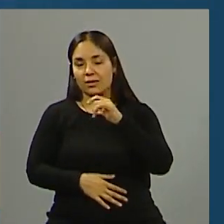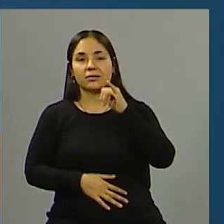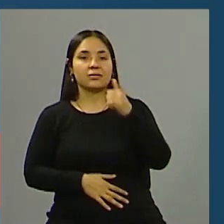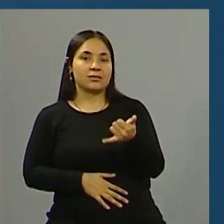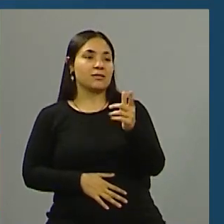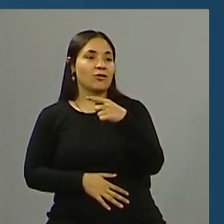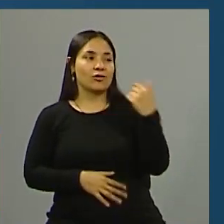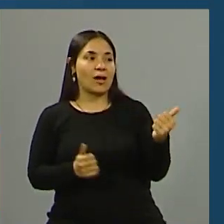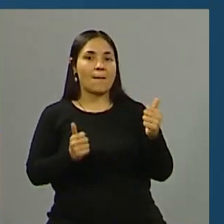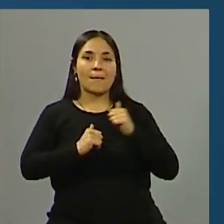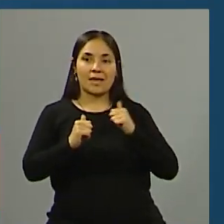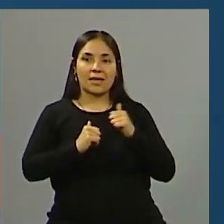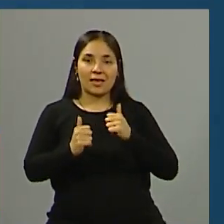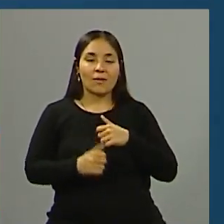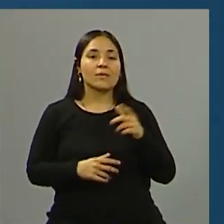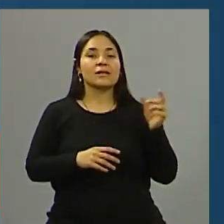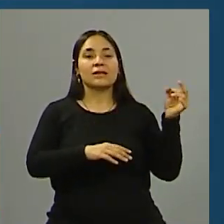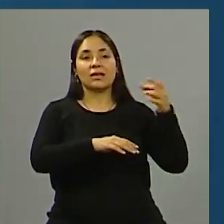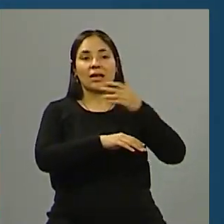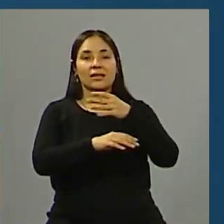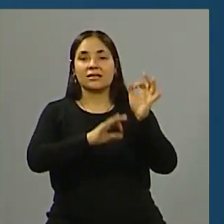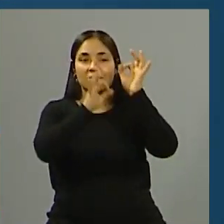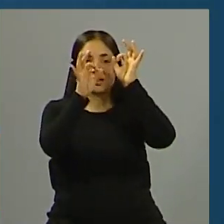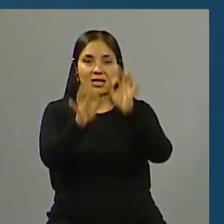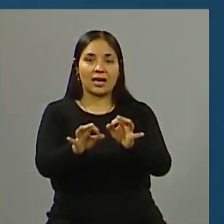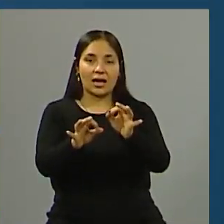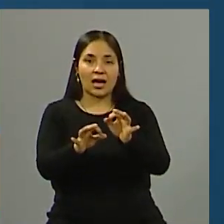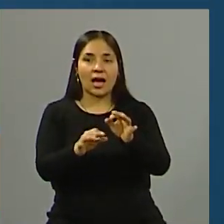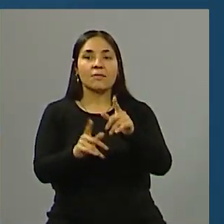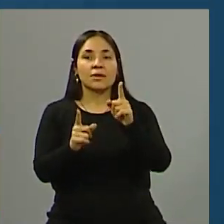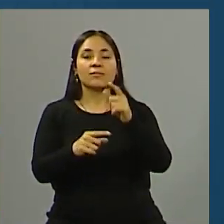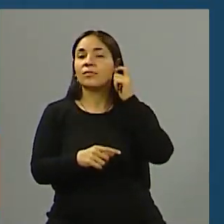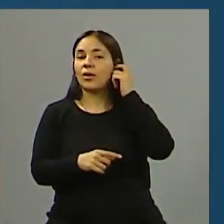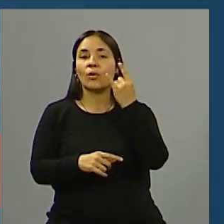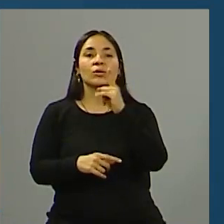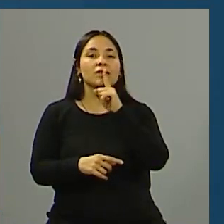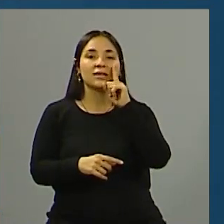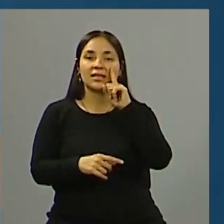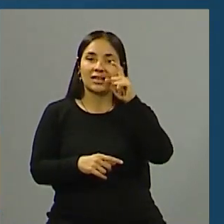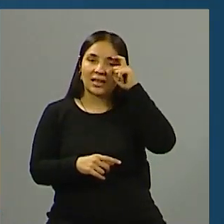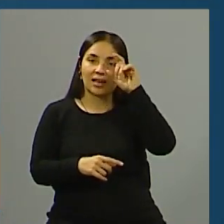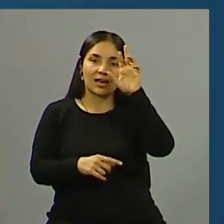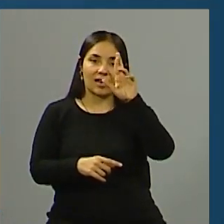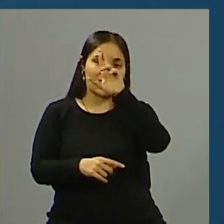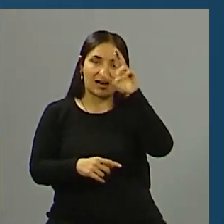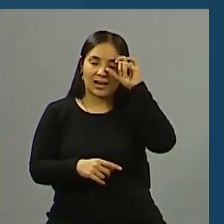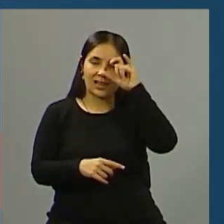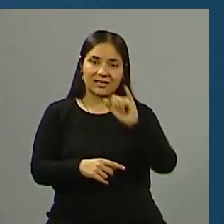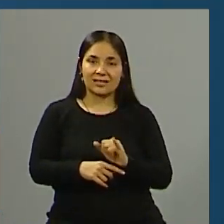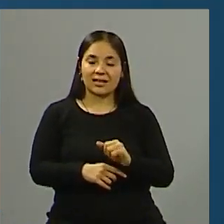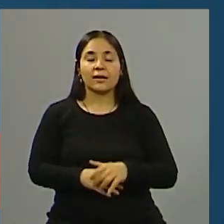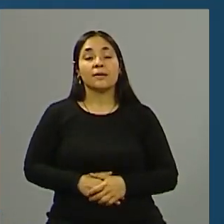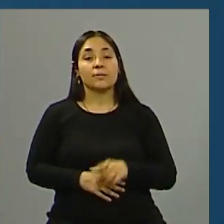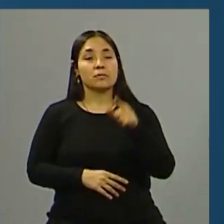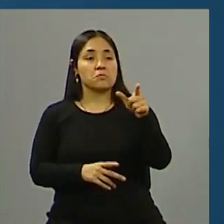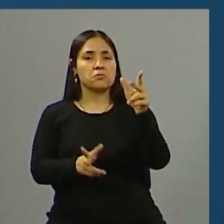llegue ese momento en que podamos ver el tren llegar a la estación ahí en Gutiérrez. La pregunta ahora es cómo, bueno, usted hacía referencia a esto